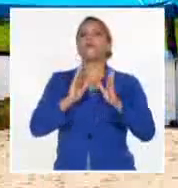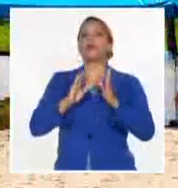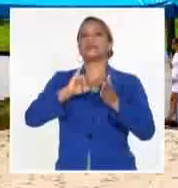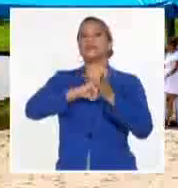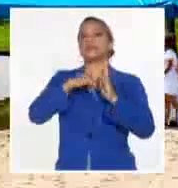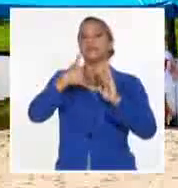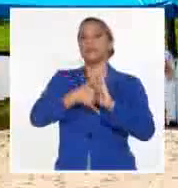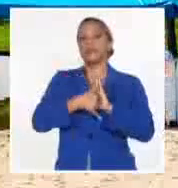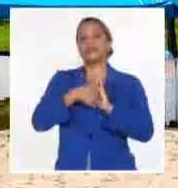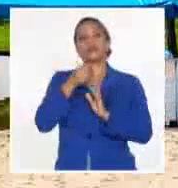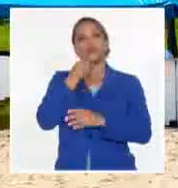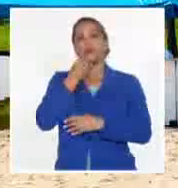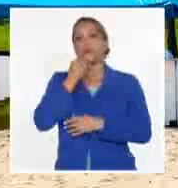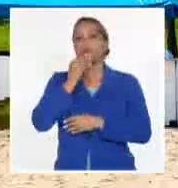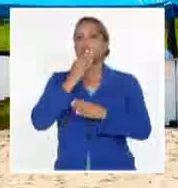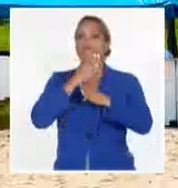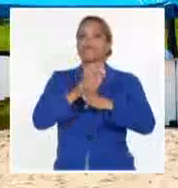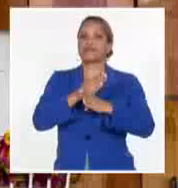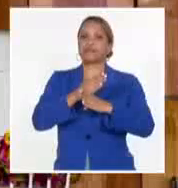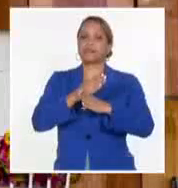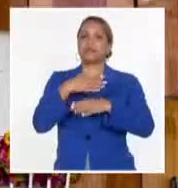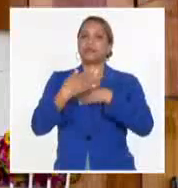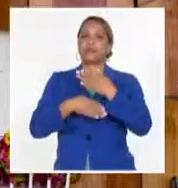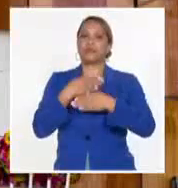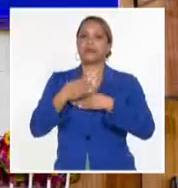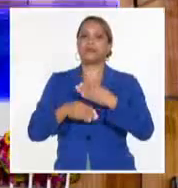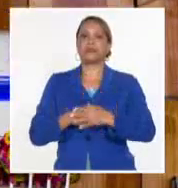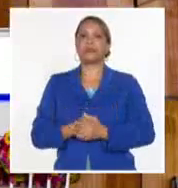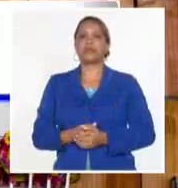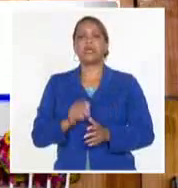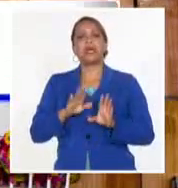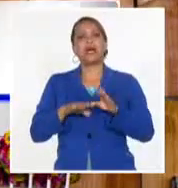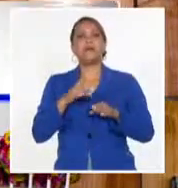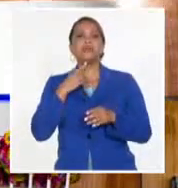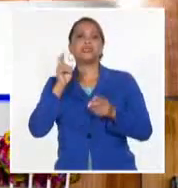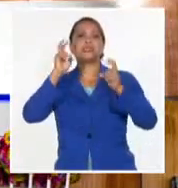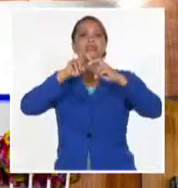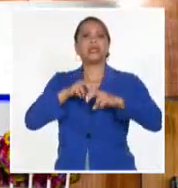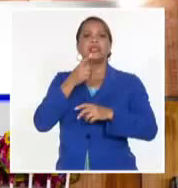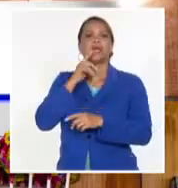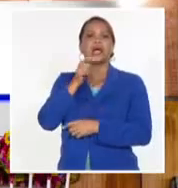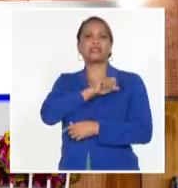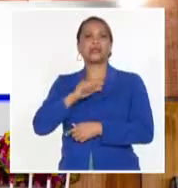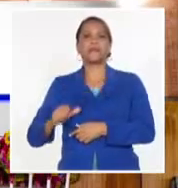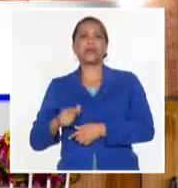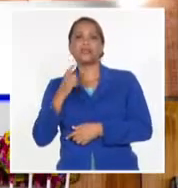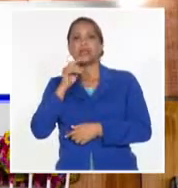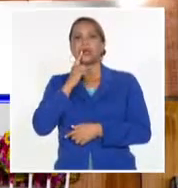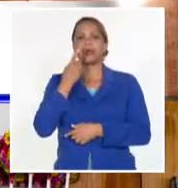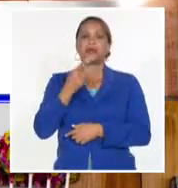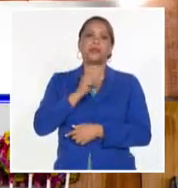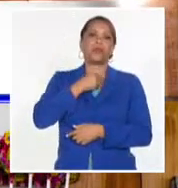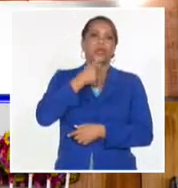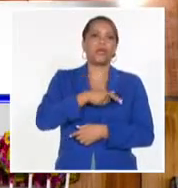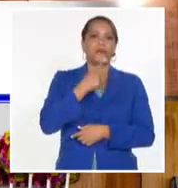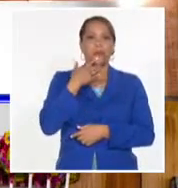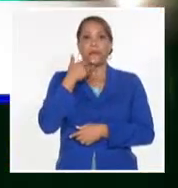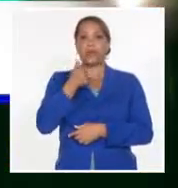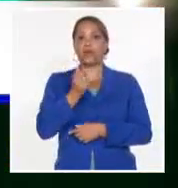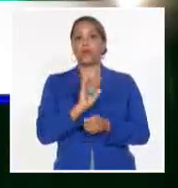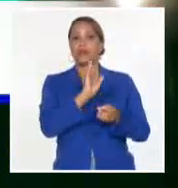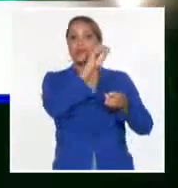han logrado atenuar el problema. Hay veces que se sientan ahí a tomarse una cerveza, no sé qué más, y en vez de tirarla para el